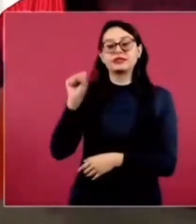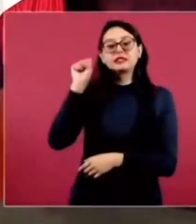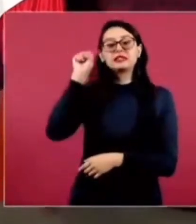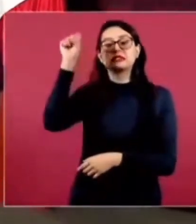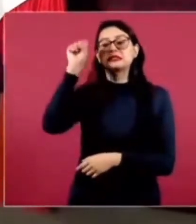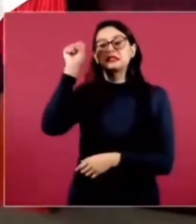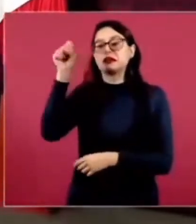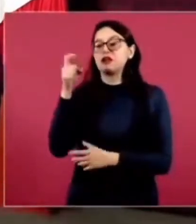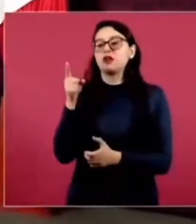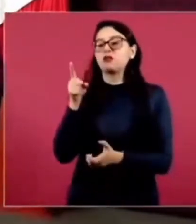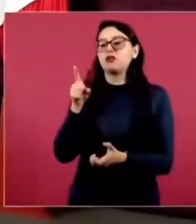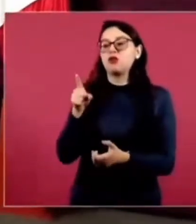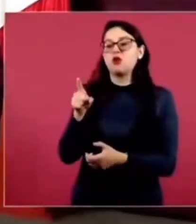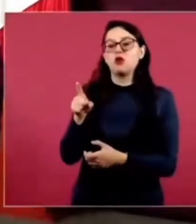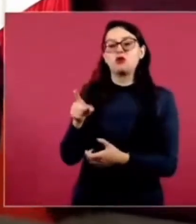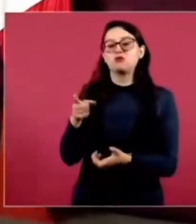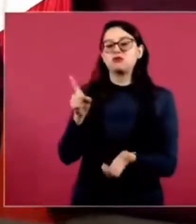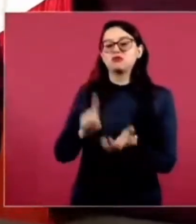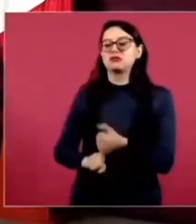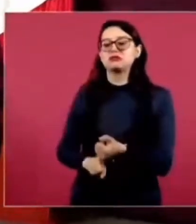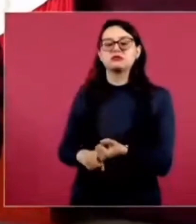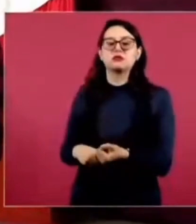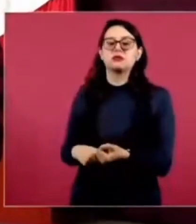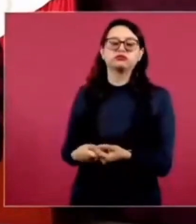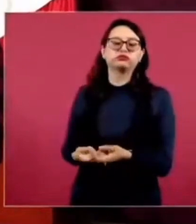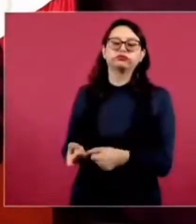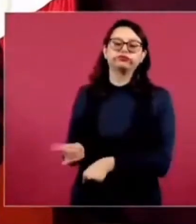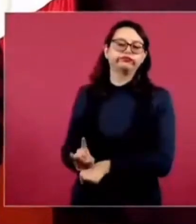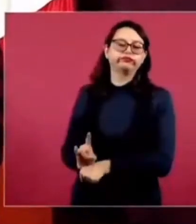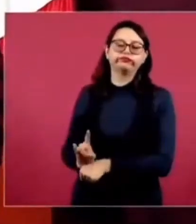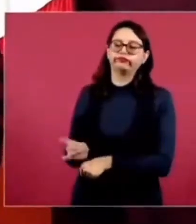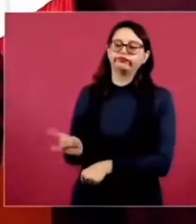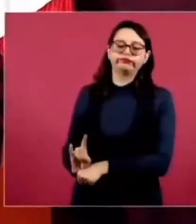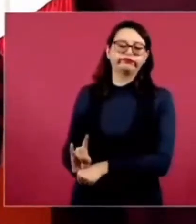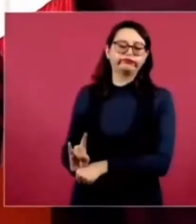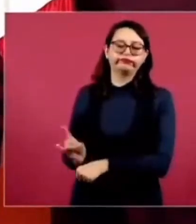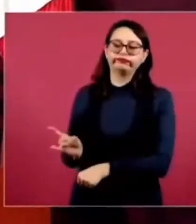las prácticas de siempre.